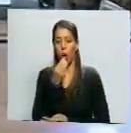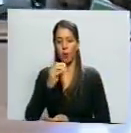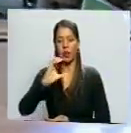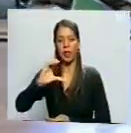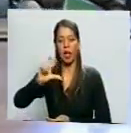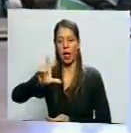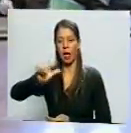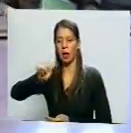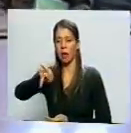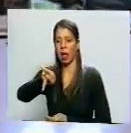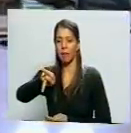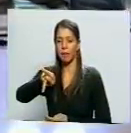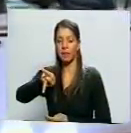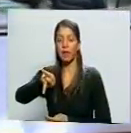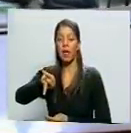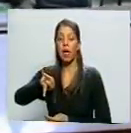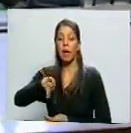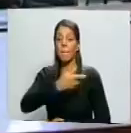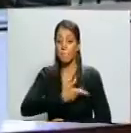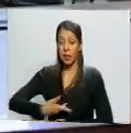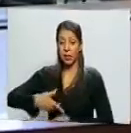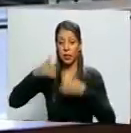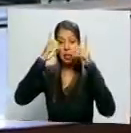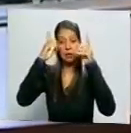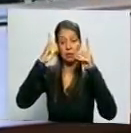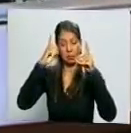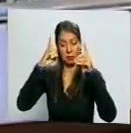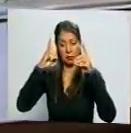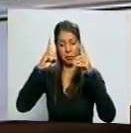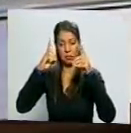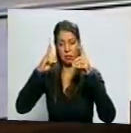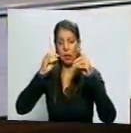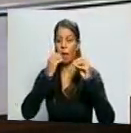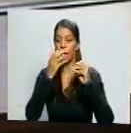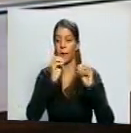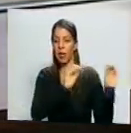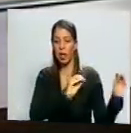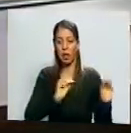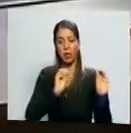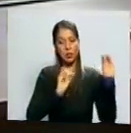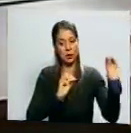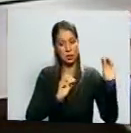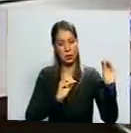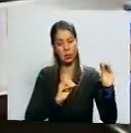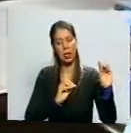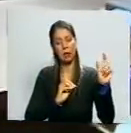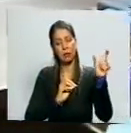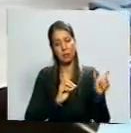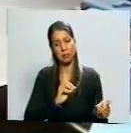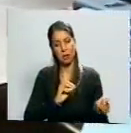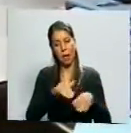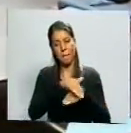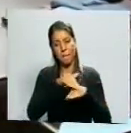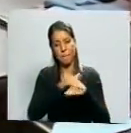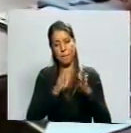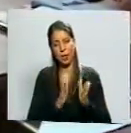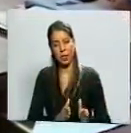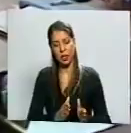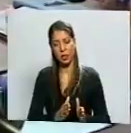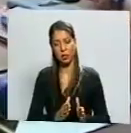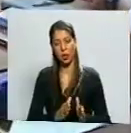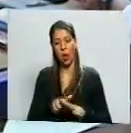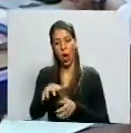y Producción. La presidenta dio la bienvenida al ciudadano ministro del Poder Popular de